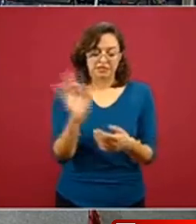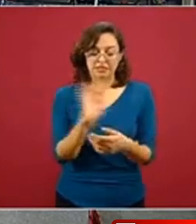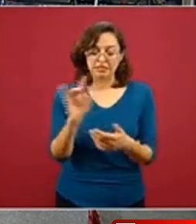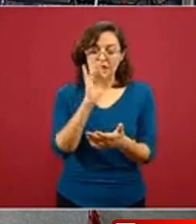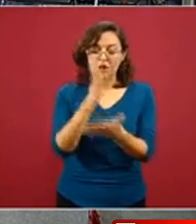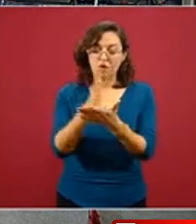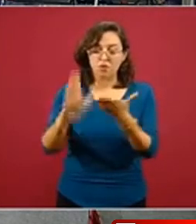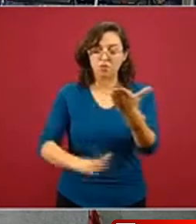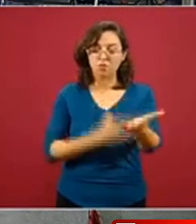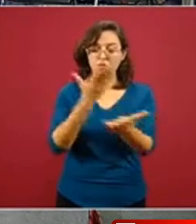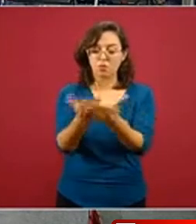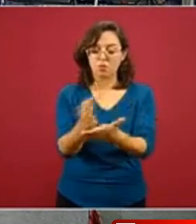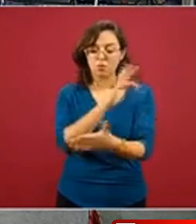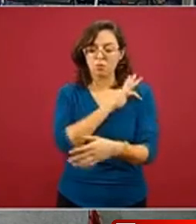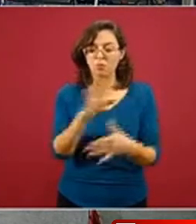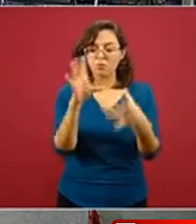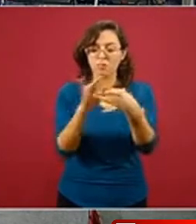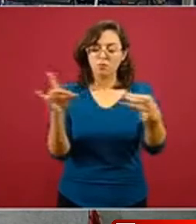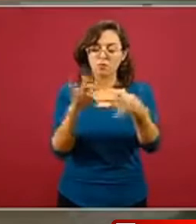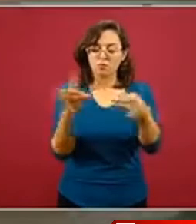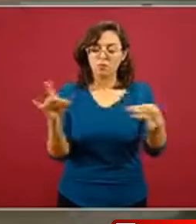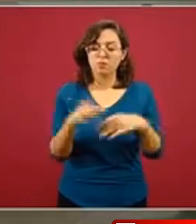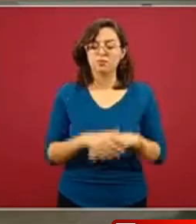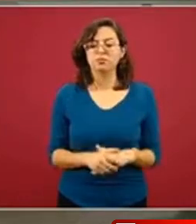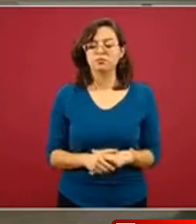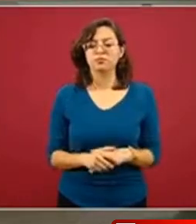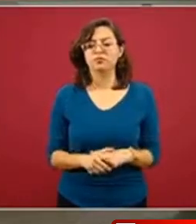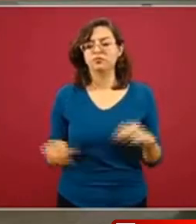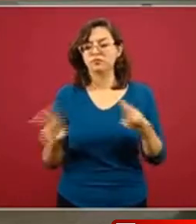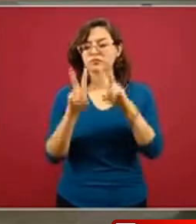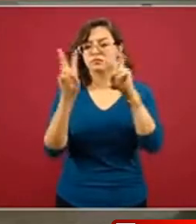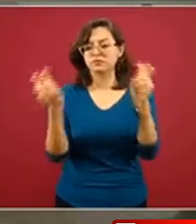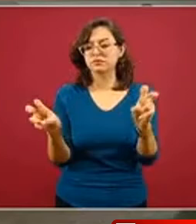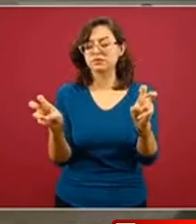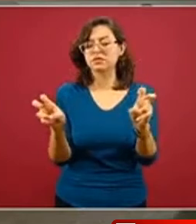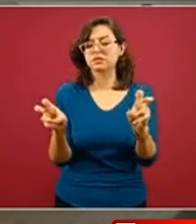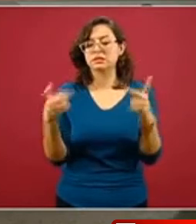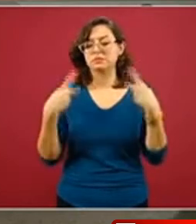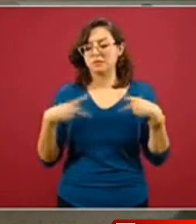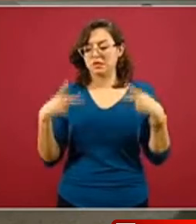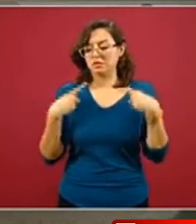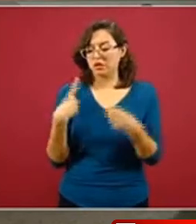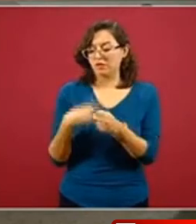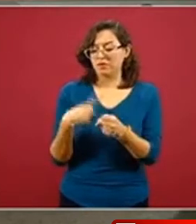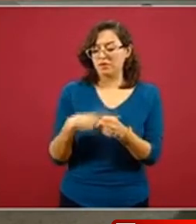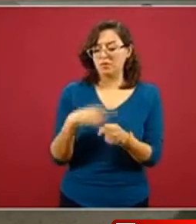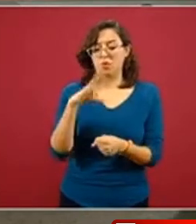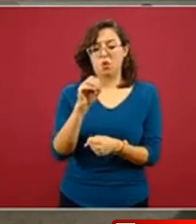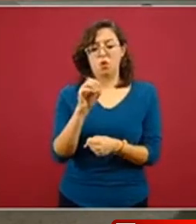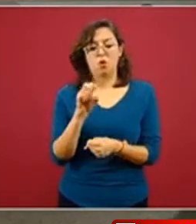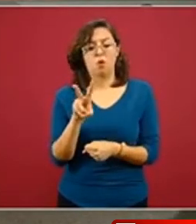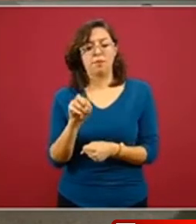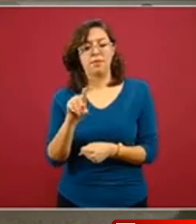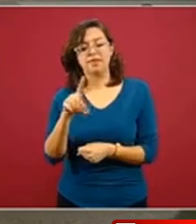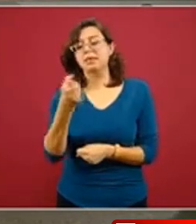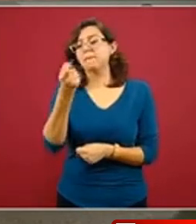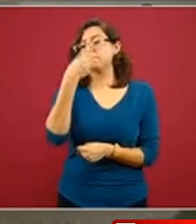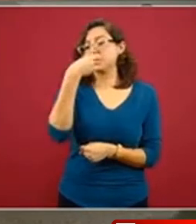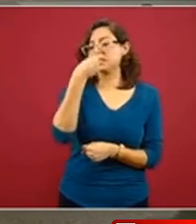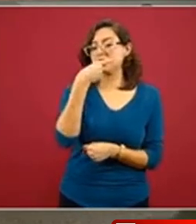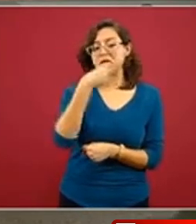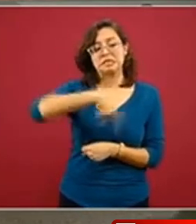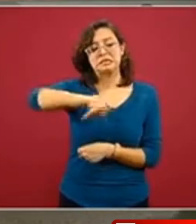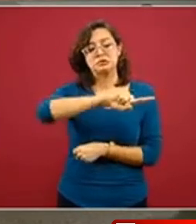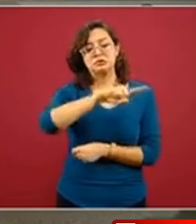tanto tiempo por la respuesta. La primera es en relación a los tratamientos para los enfermos de COVID, en particular para aquellos que están en